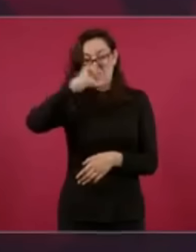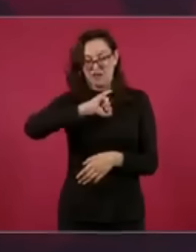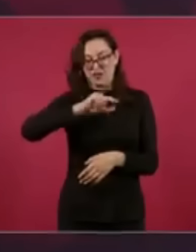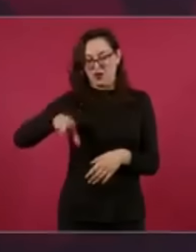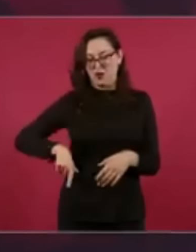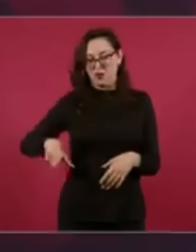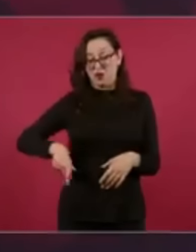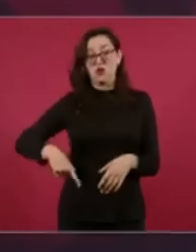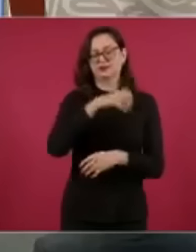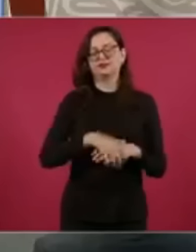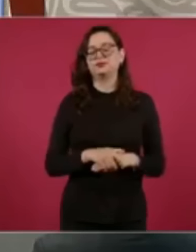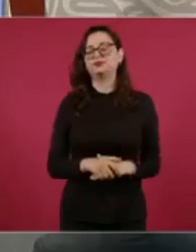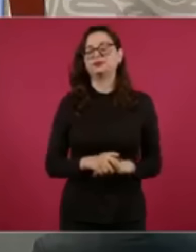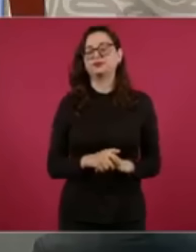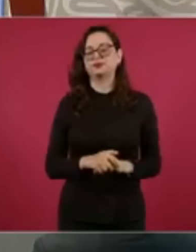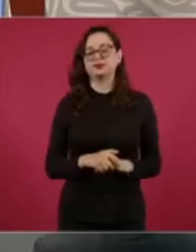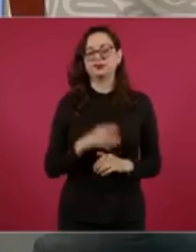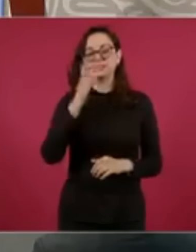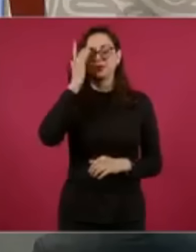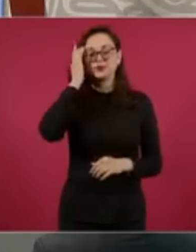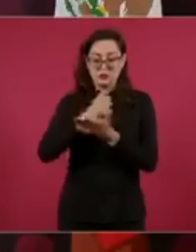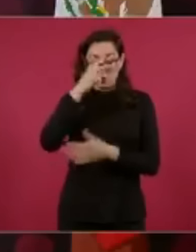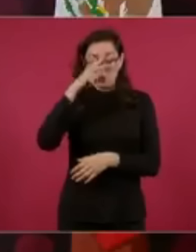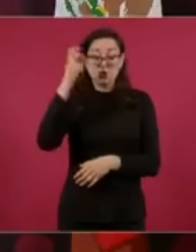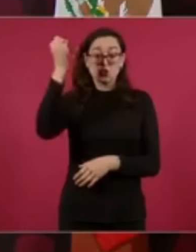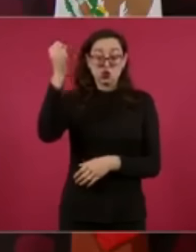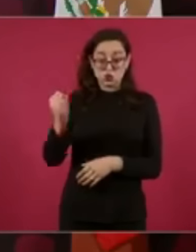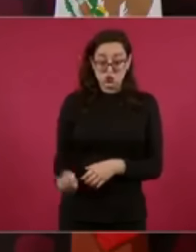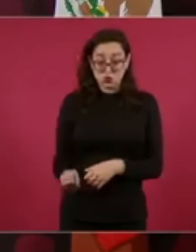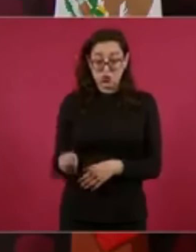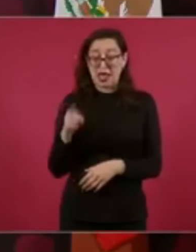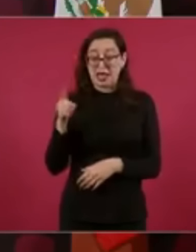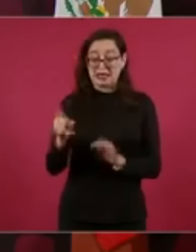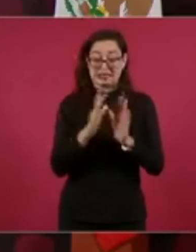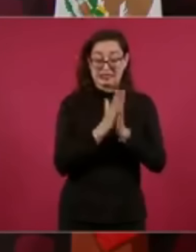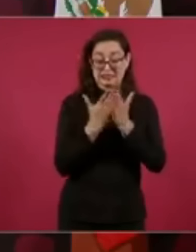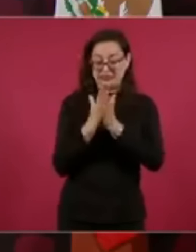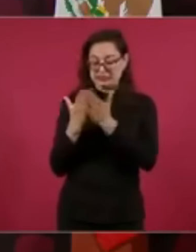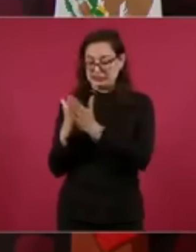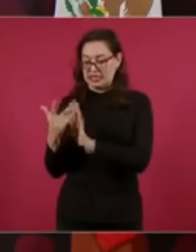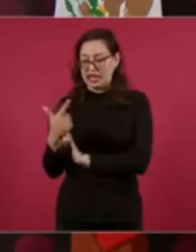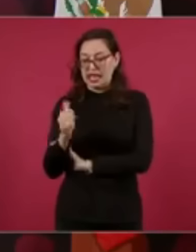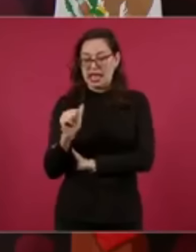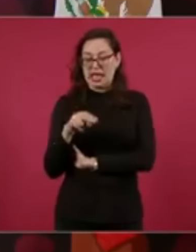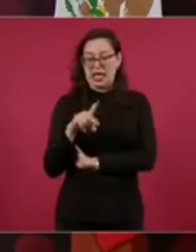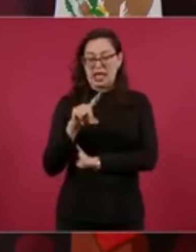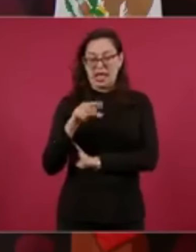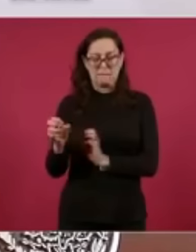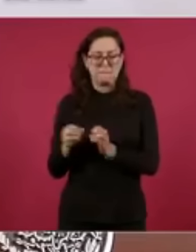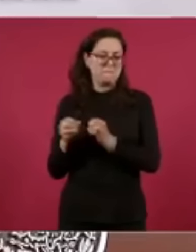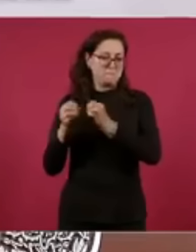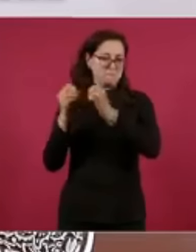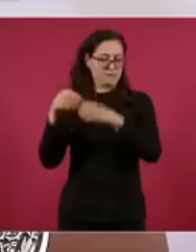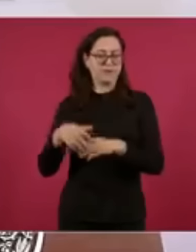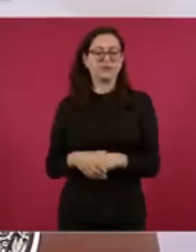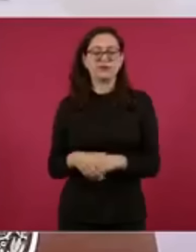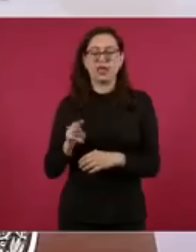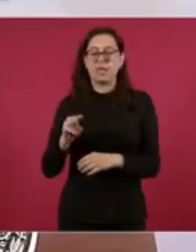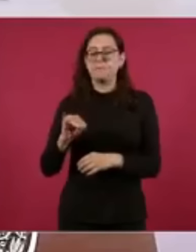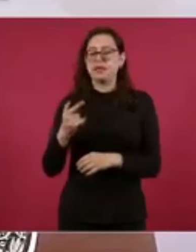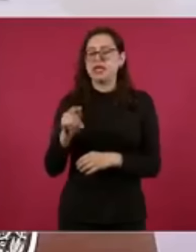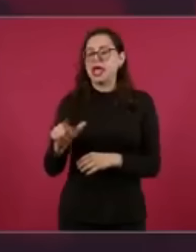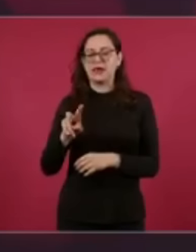Gandhi, allá en el sur, donde estaban los coyotes, ¿cómo se llama ahí? Miguel Ángel de Quevedo.